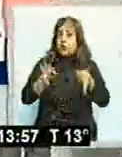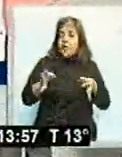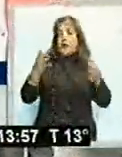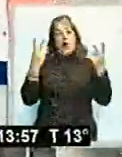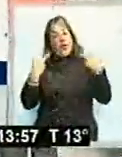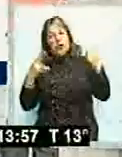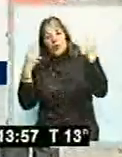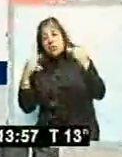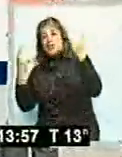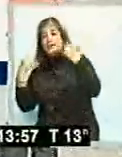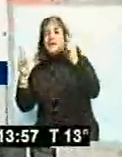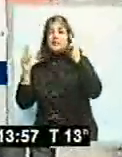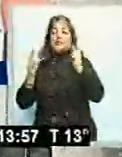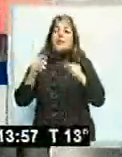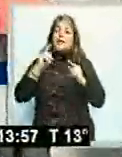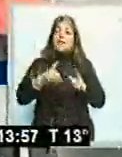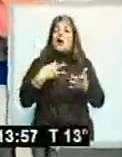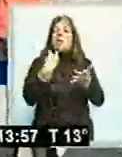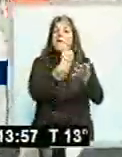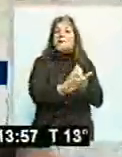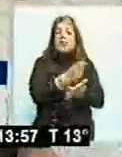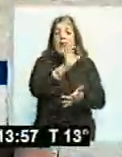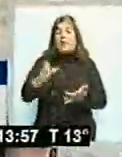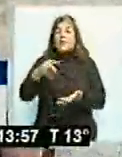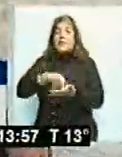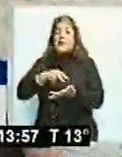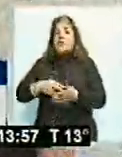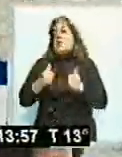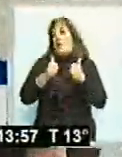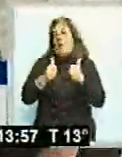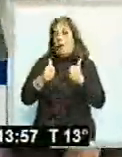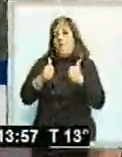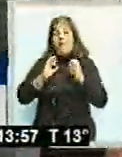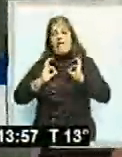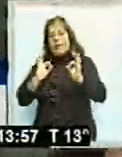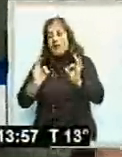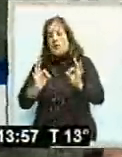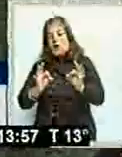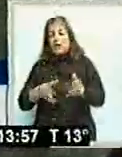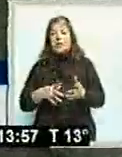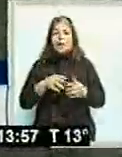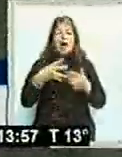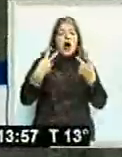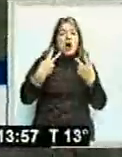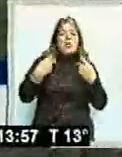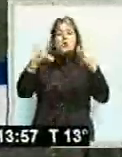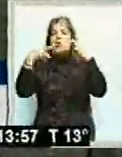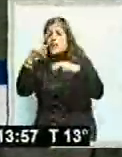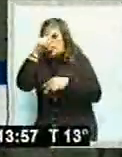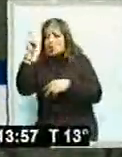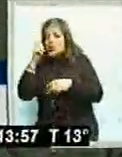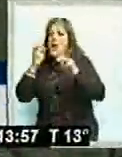y también con la participación de los salteños, tengamos una muy buena temporada de invierno. Apuesta al turismo nacional y también al